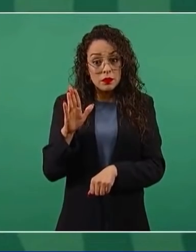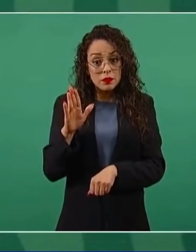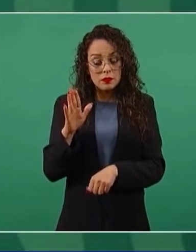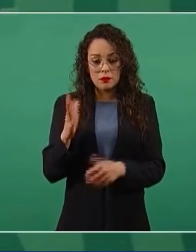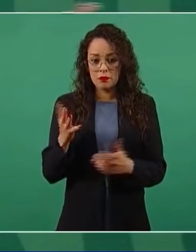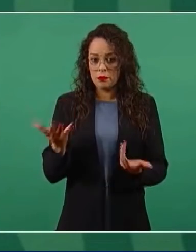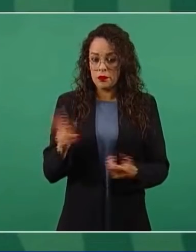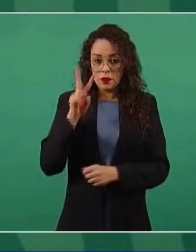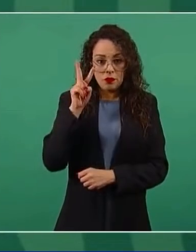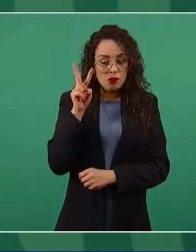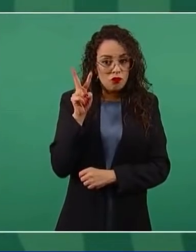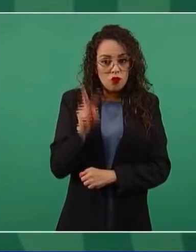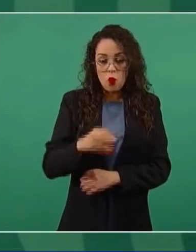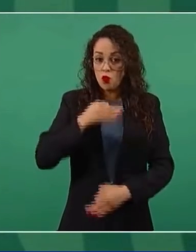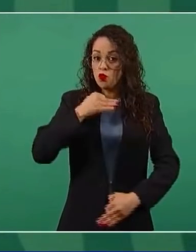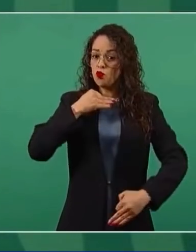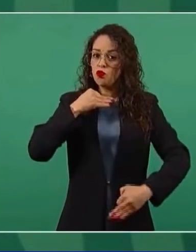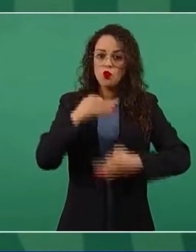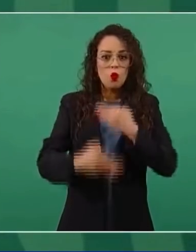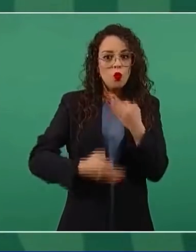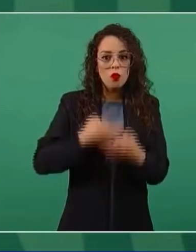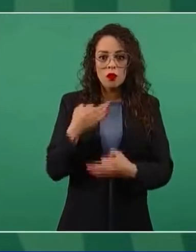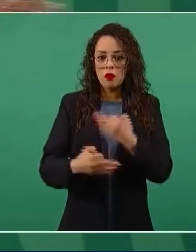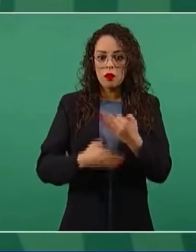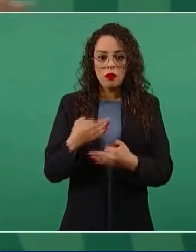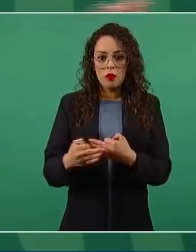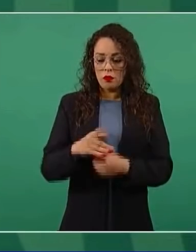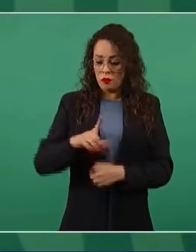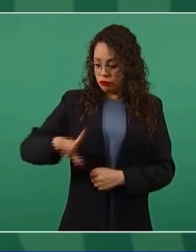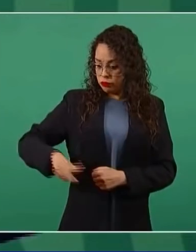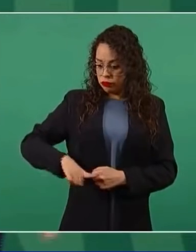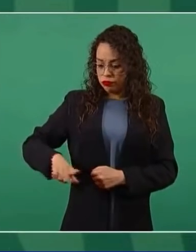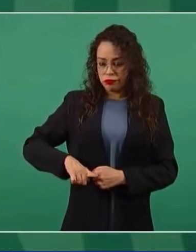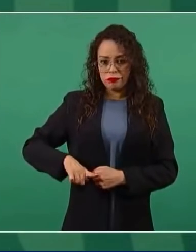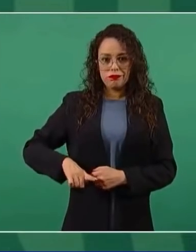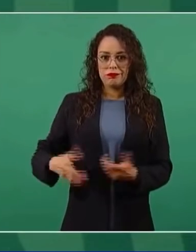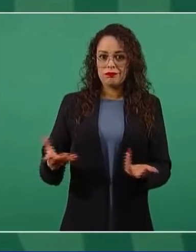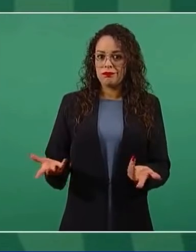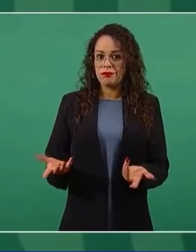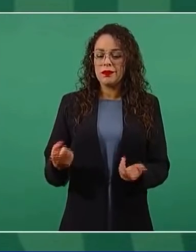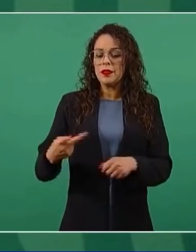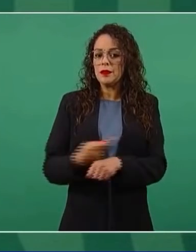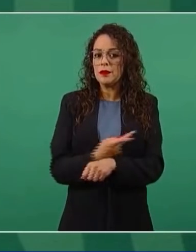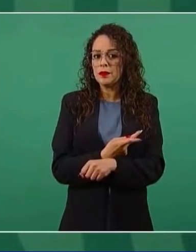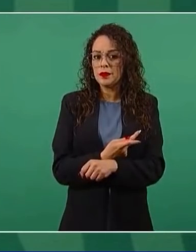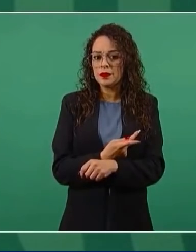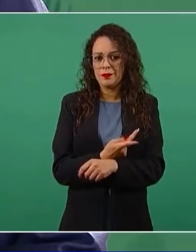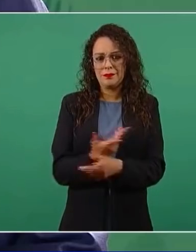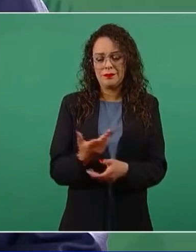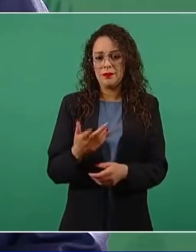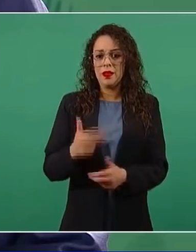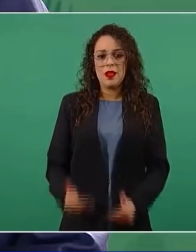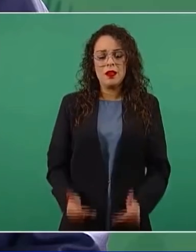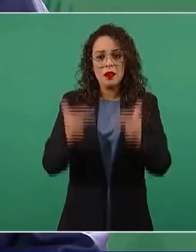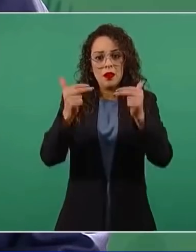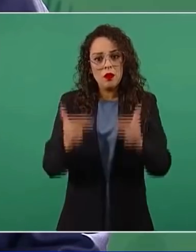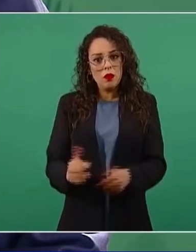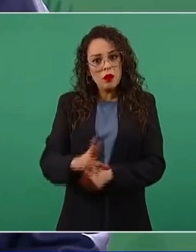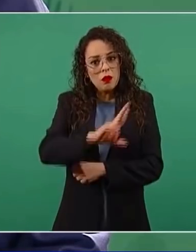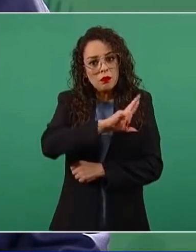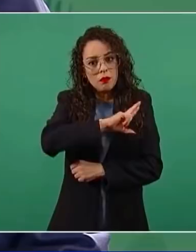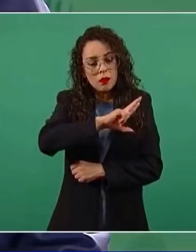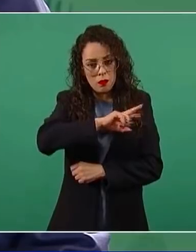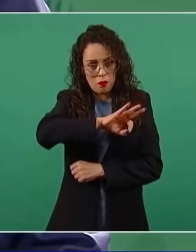y todo lo público se hubiese convertido en negocio privado,